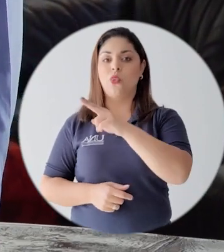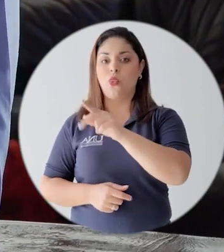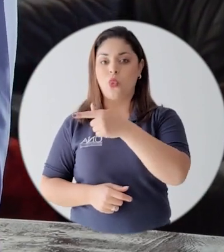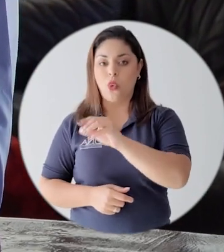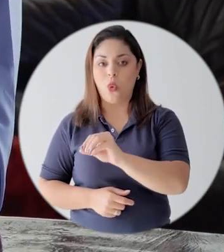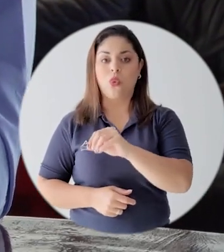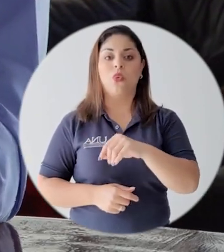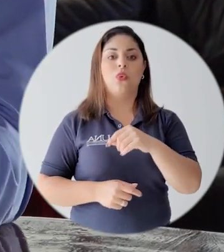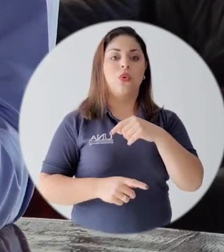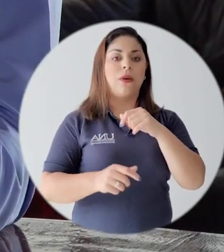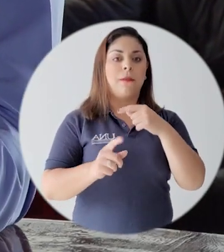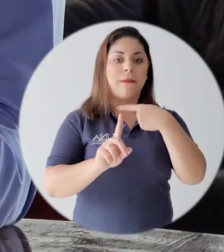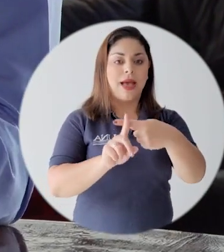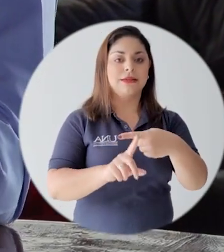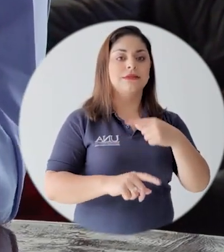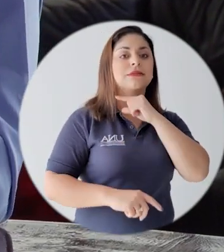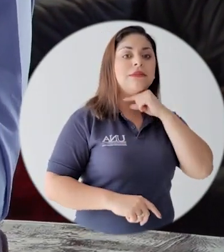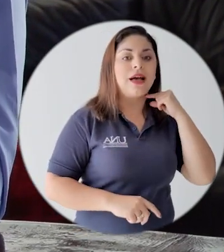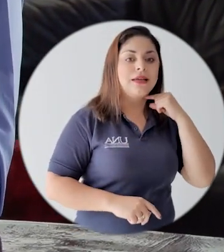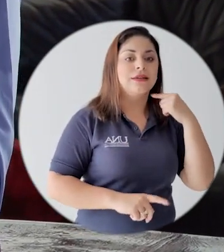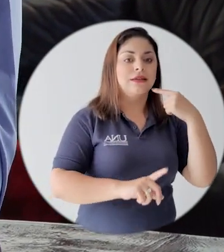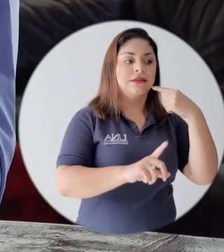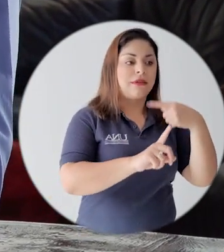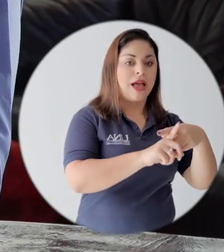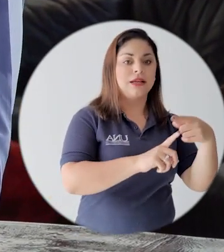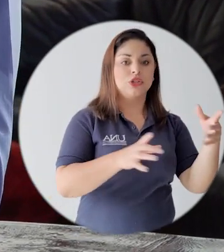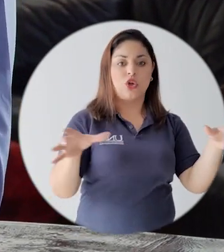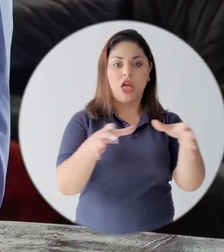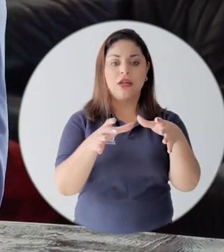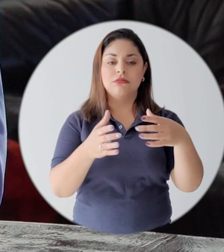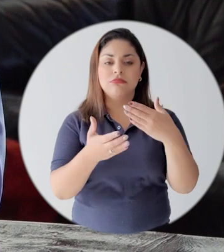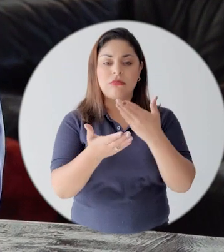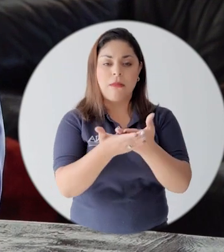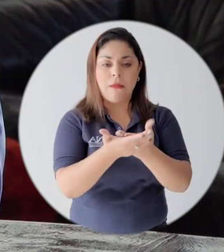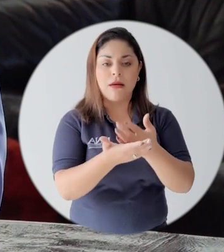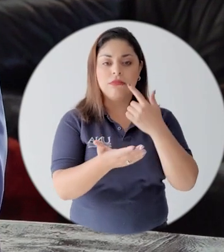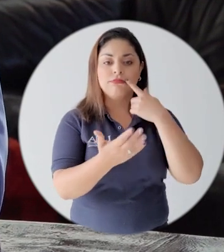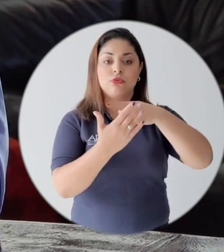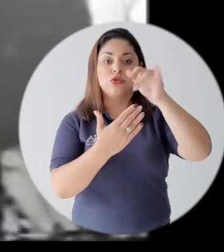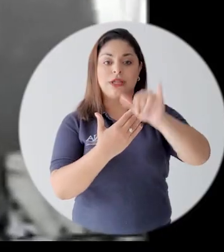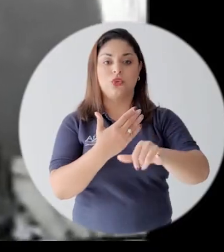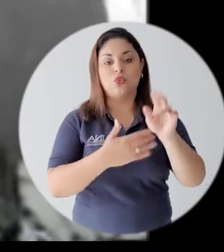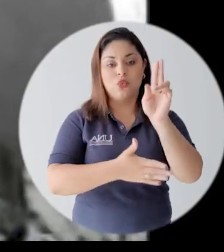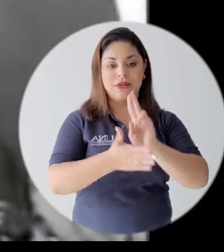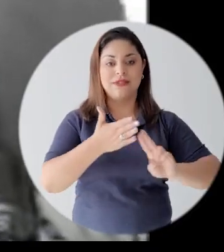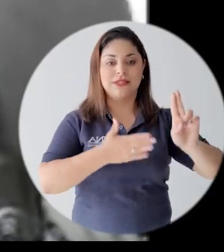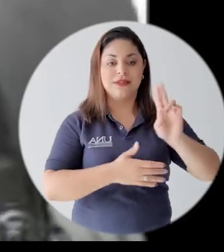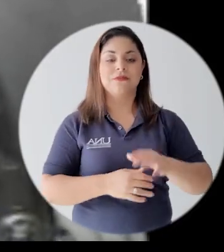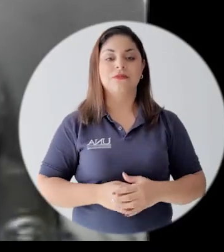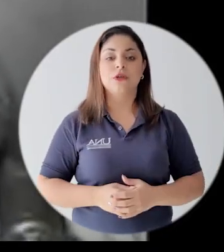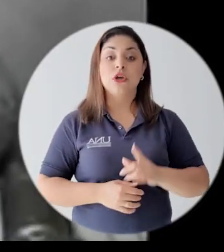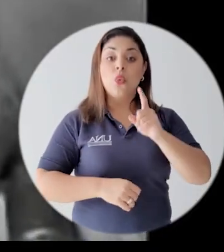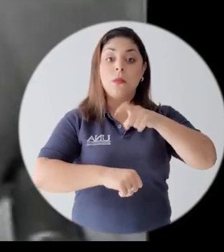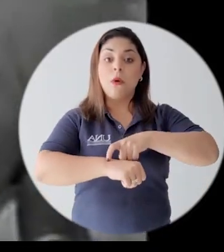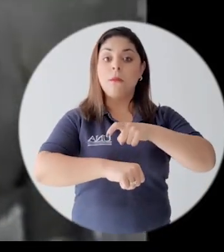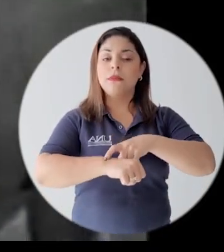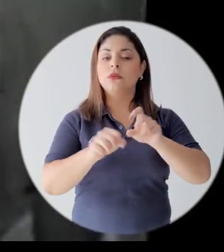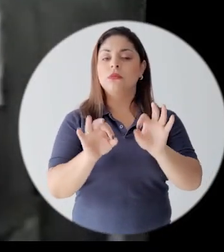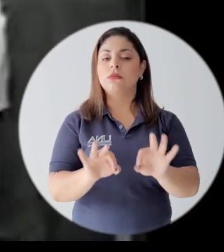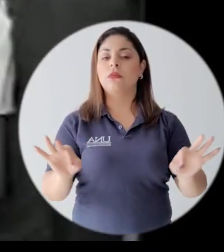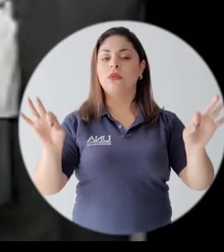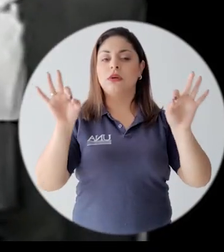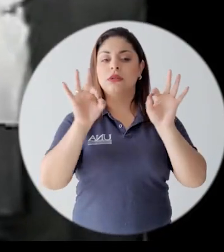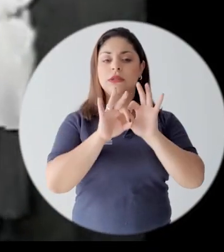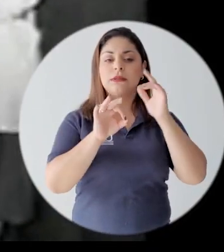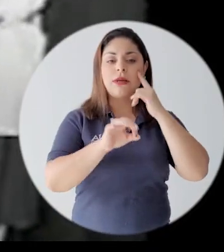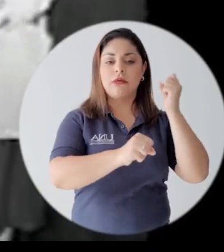entre Hugo y el padre Núñez montaron el proyecto de Universidad Necesaria. Un momento clave en la consolidación